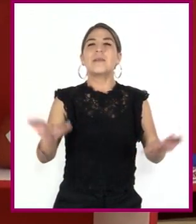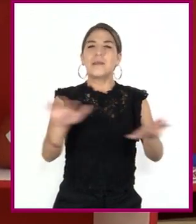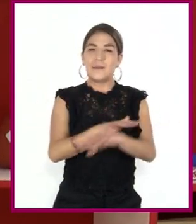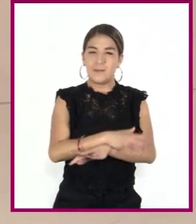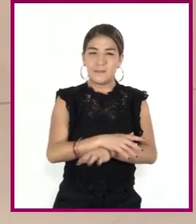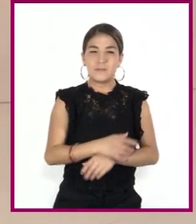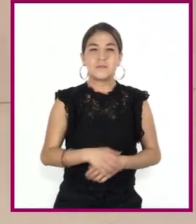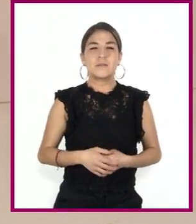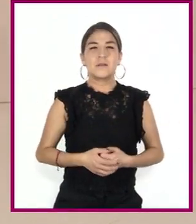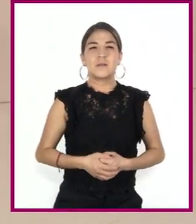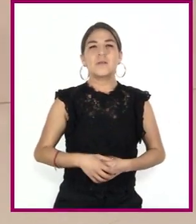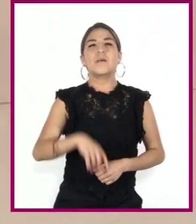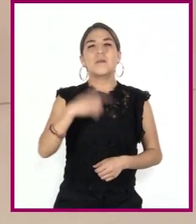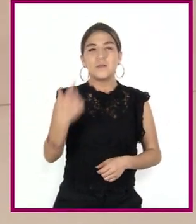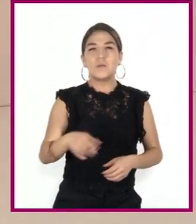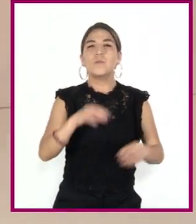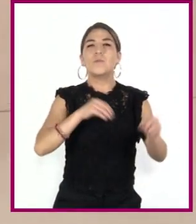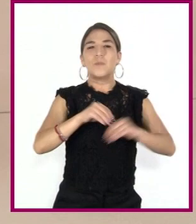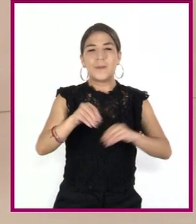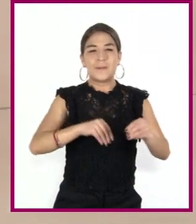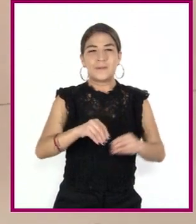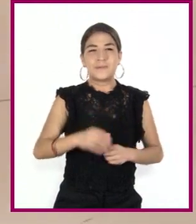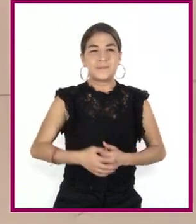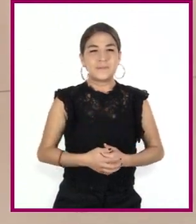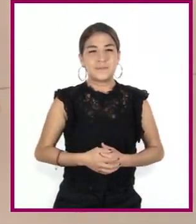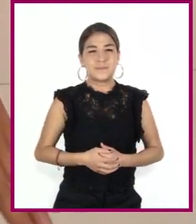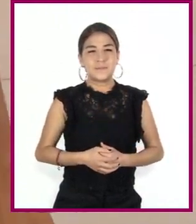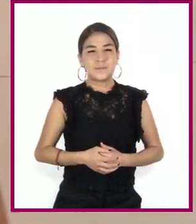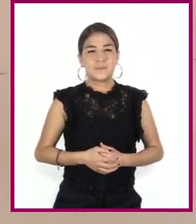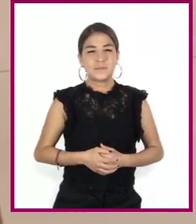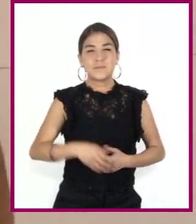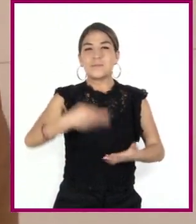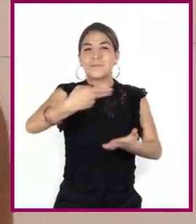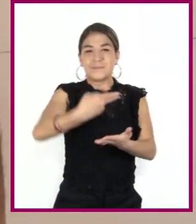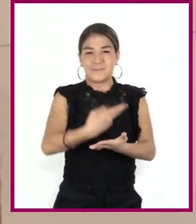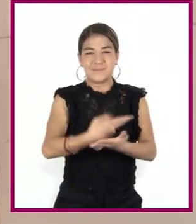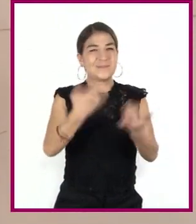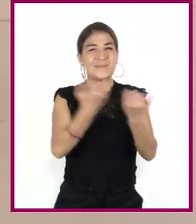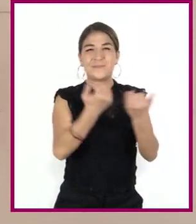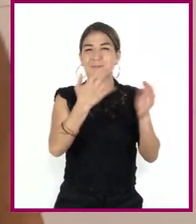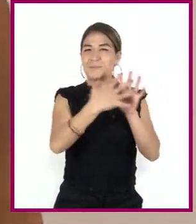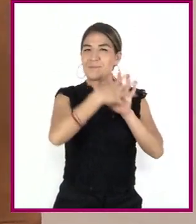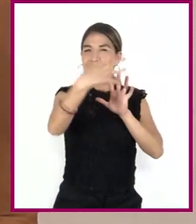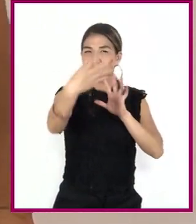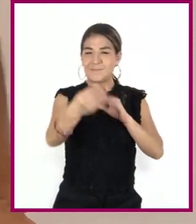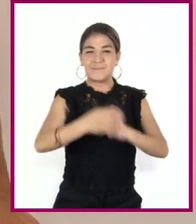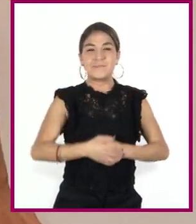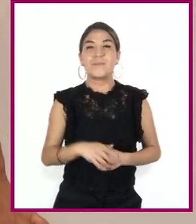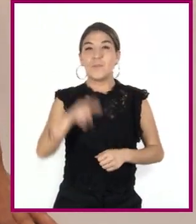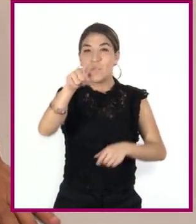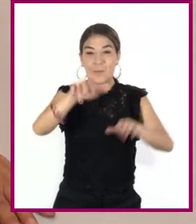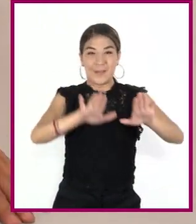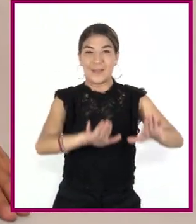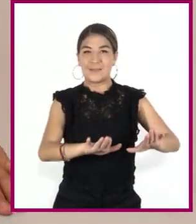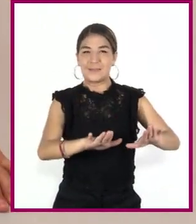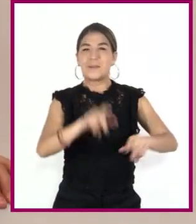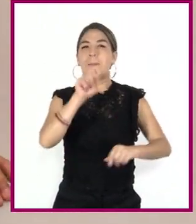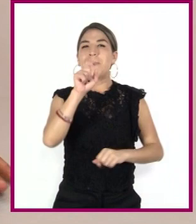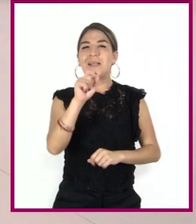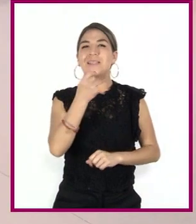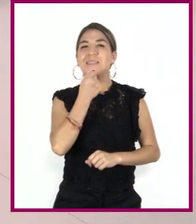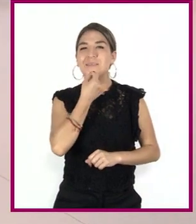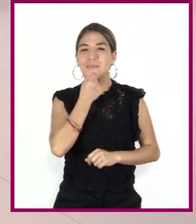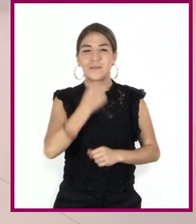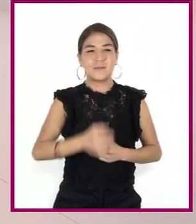Cambio, vamos a ir a una plancha y ahí se van a quedar durante 20 segundos.